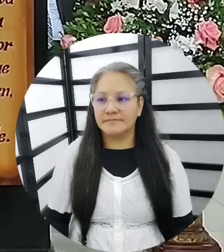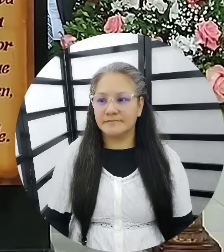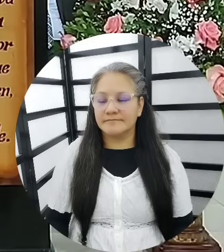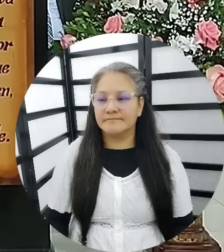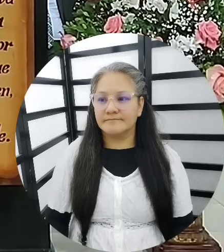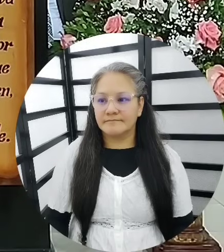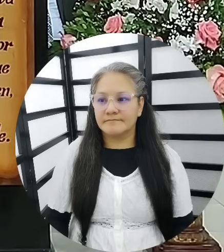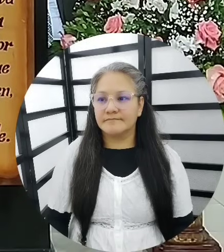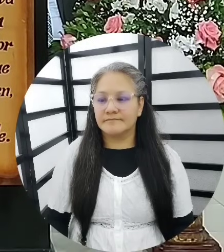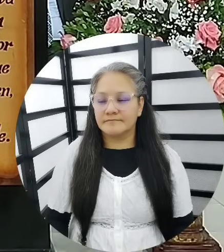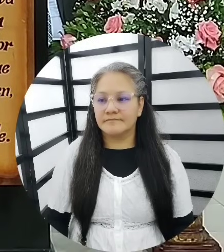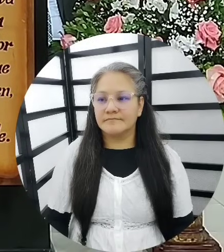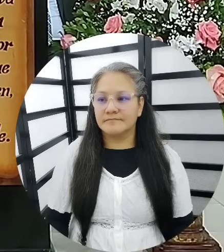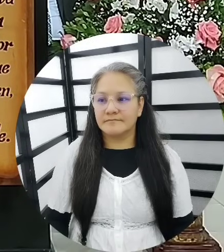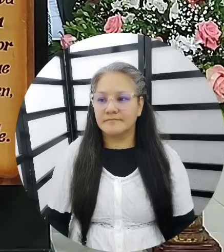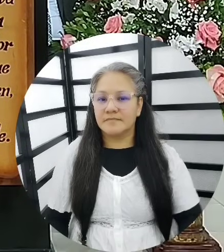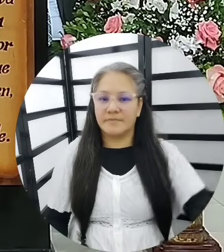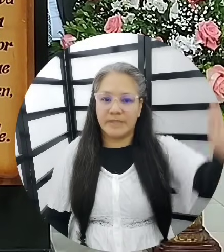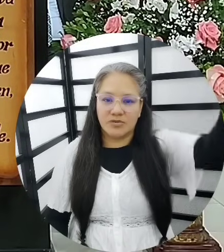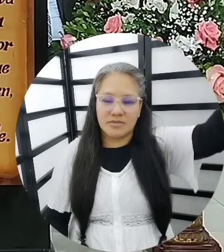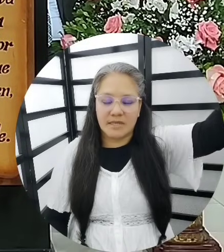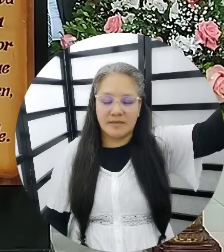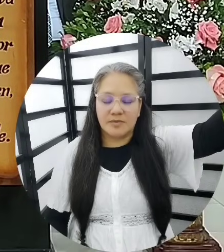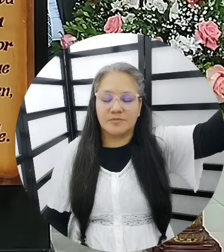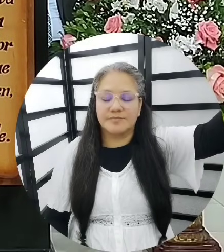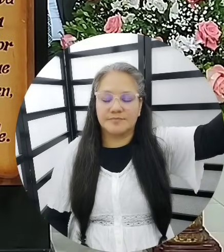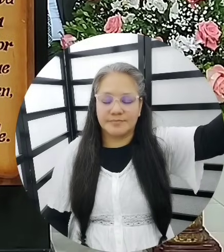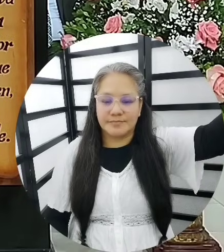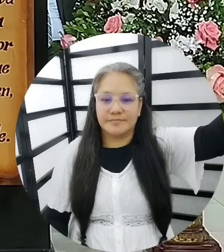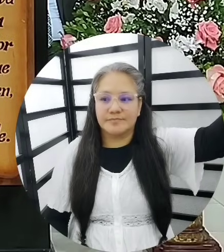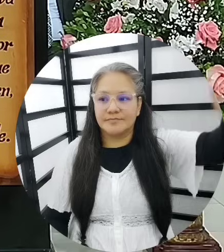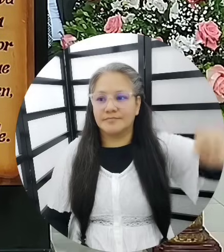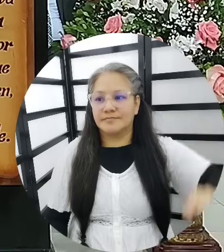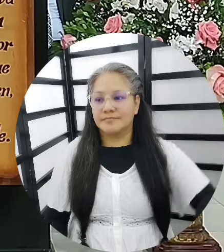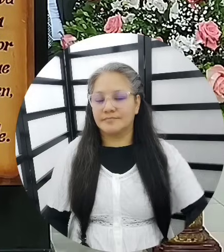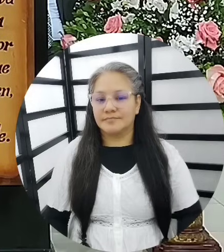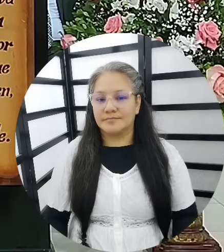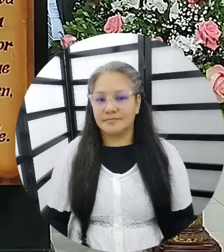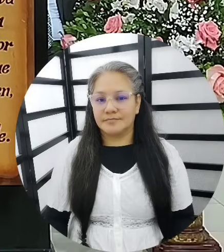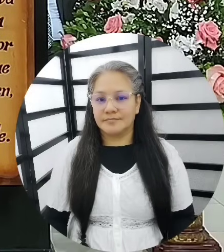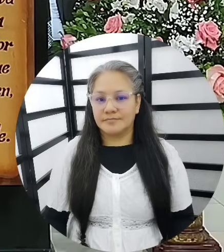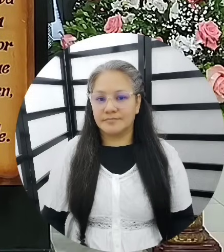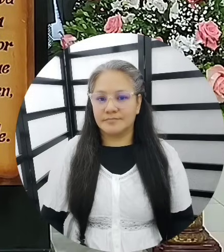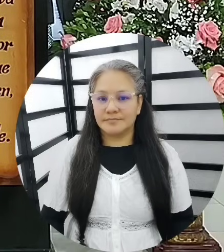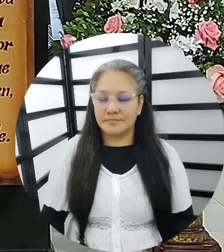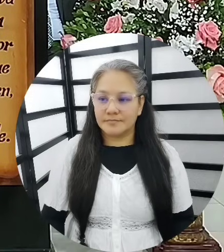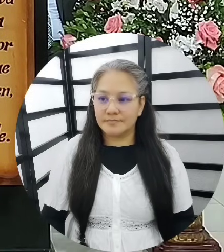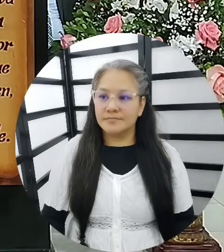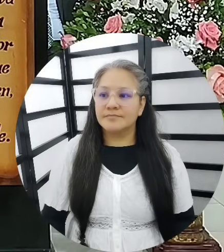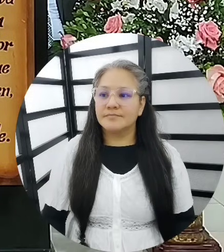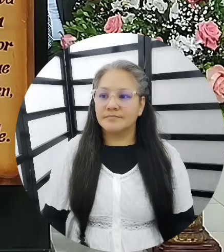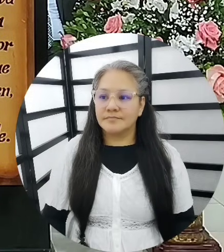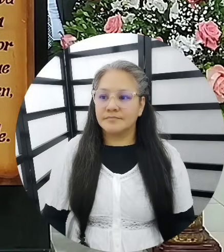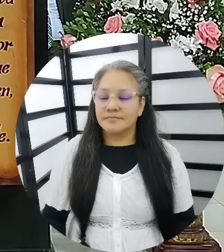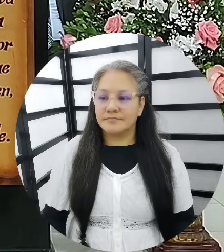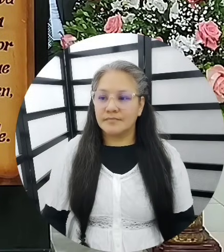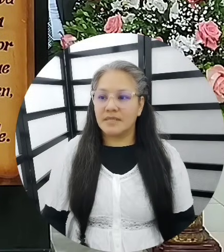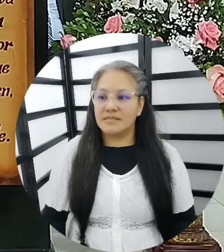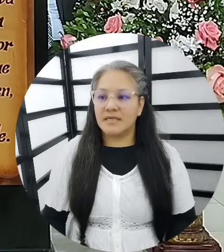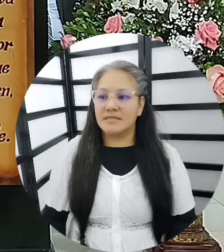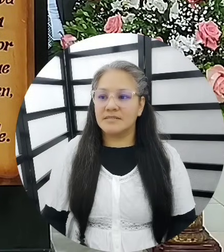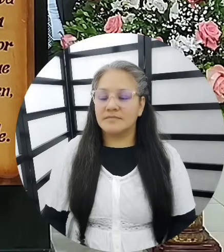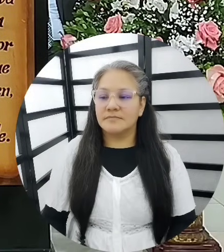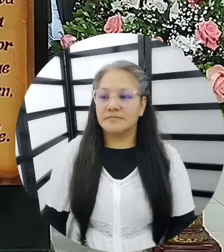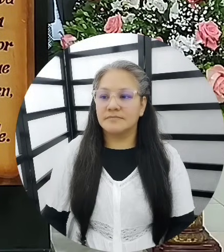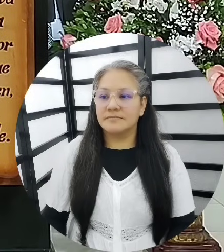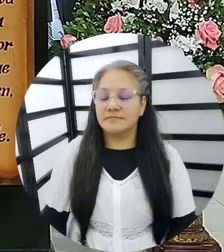estrecha con Dios, Padre, Hijo y Espíritu Santo. Nosotros no podemos estar, gloria a Dios,